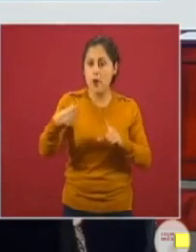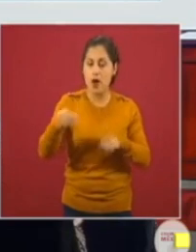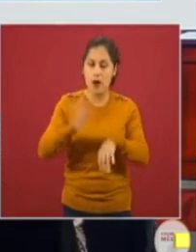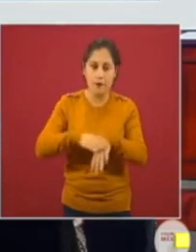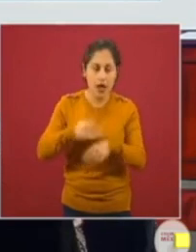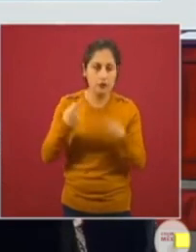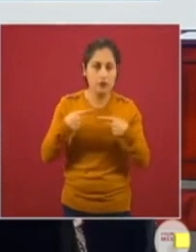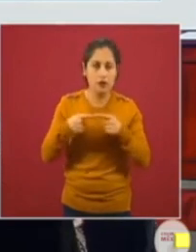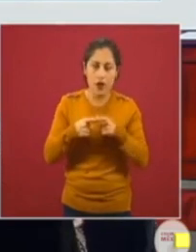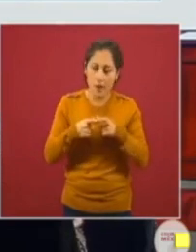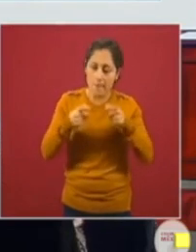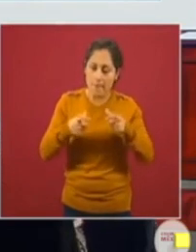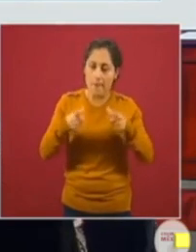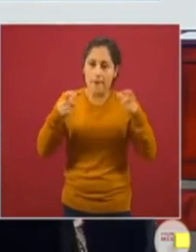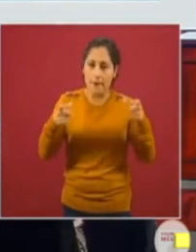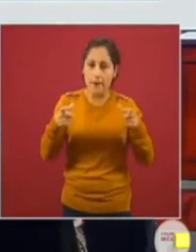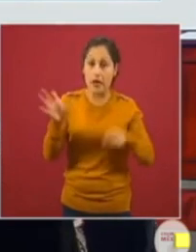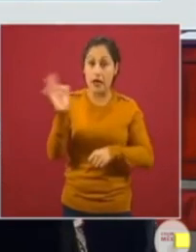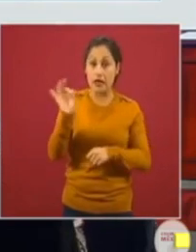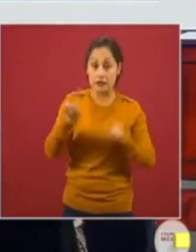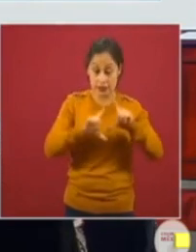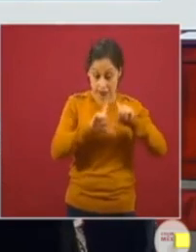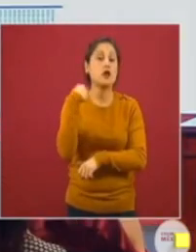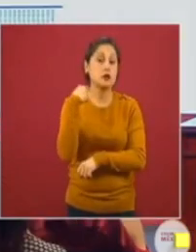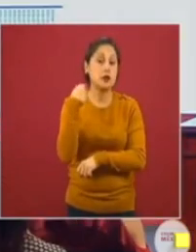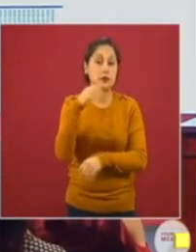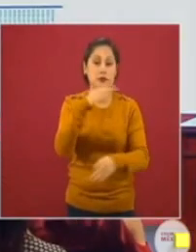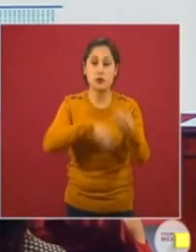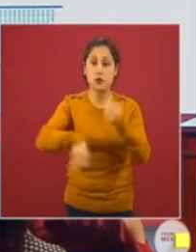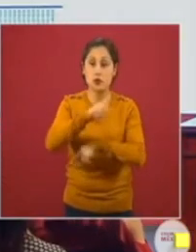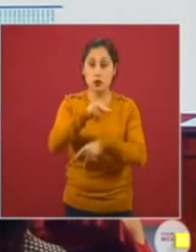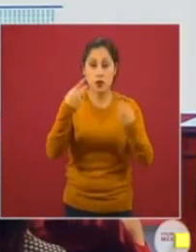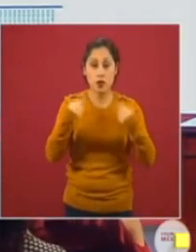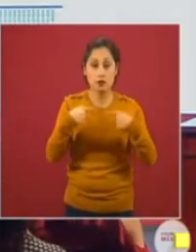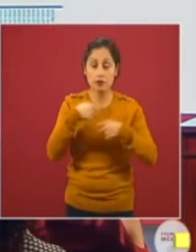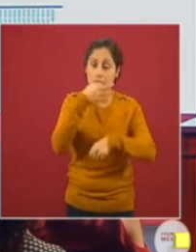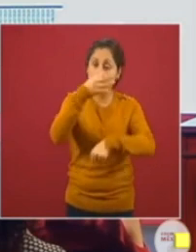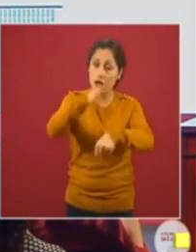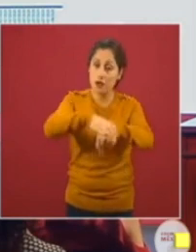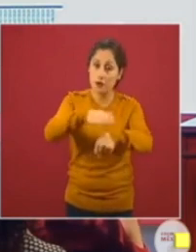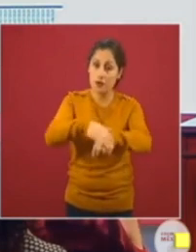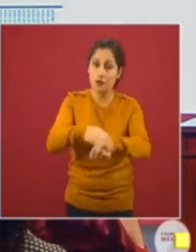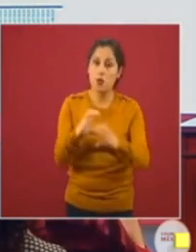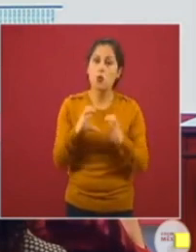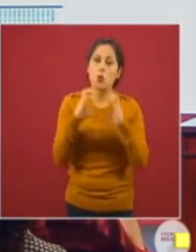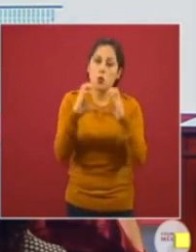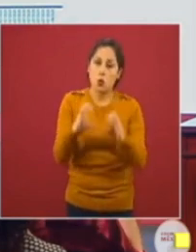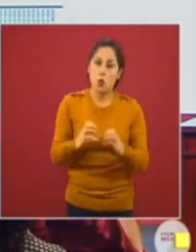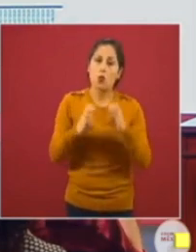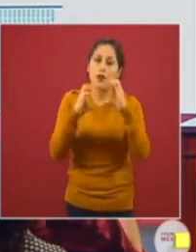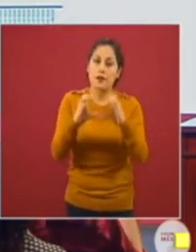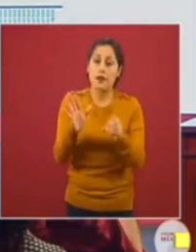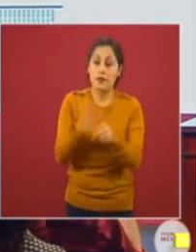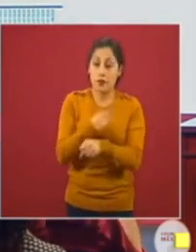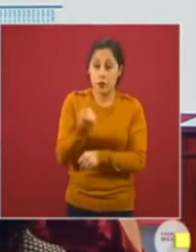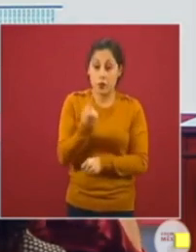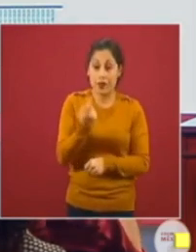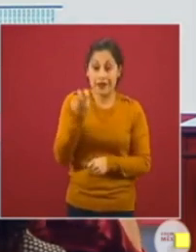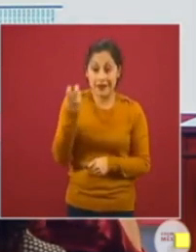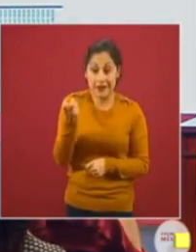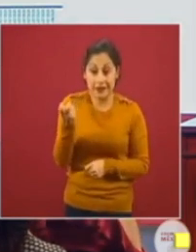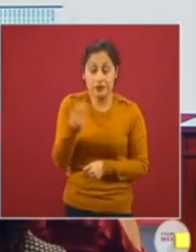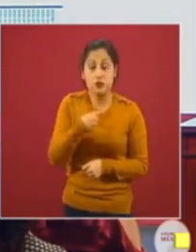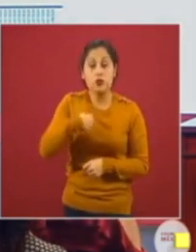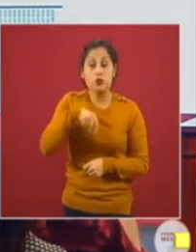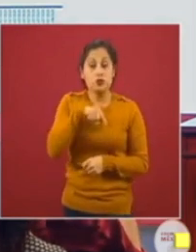lo vemos como país en conjunto, todavía está de tener un cuidado especial, porque esto es exactamente lo que no queremos